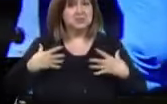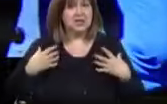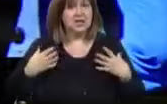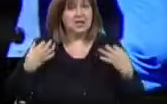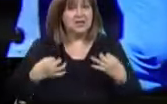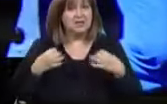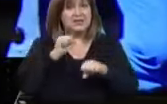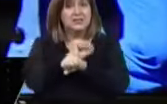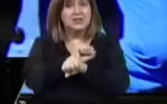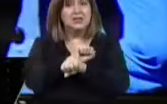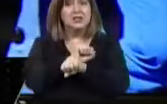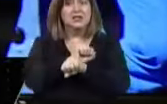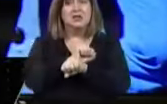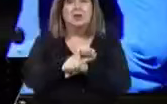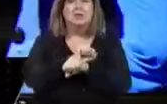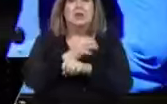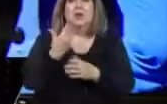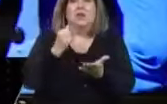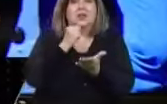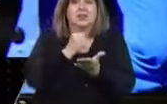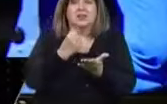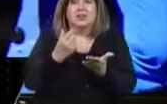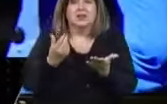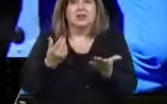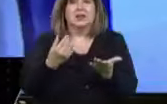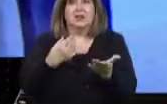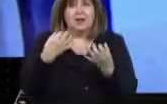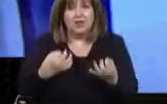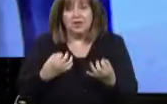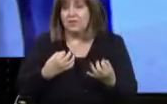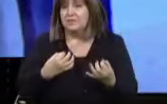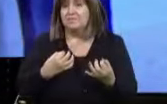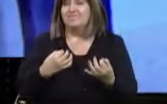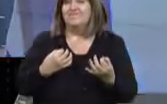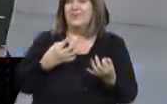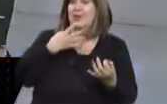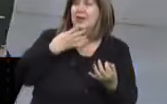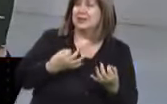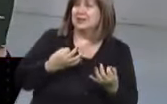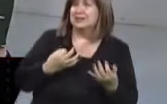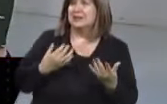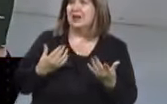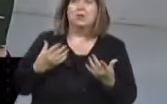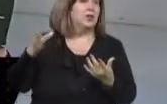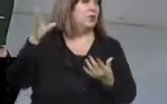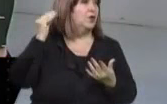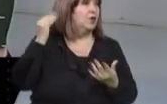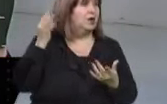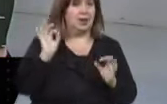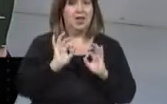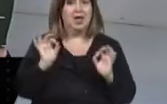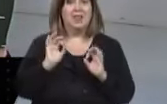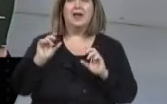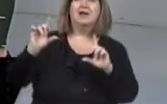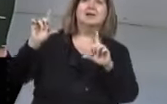es un término un poco flexible, digamos, no sabemos. Tan incierto. Aparte que te digan que está bien cuando uno no puede escuchar la voz,